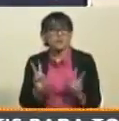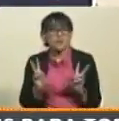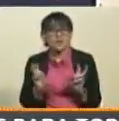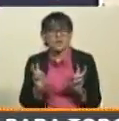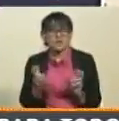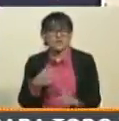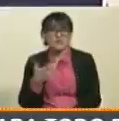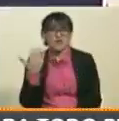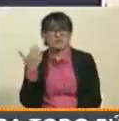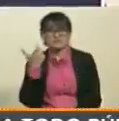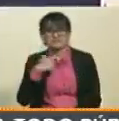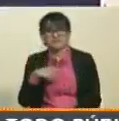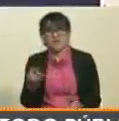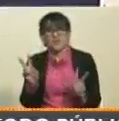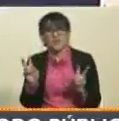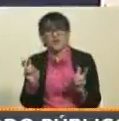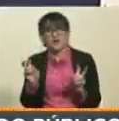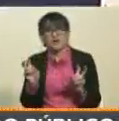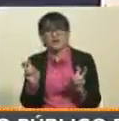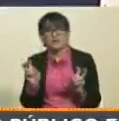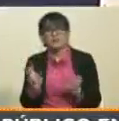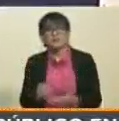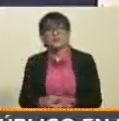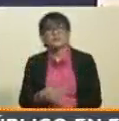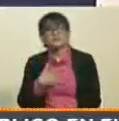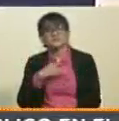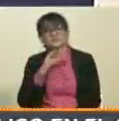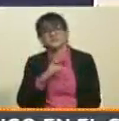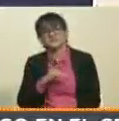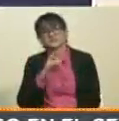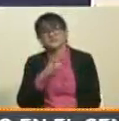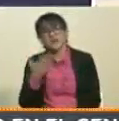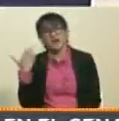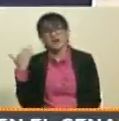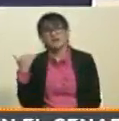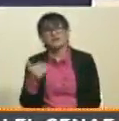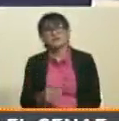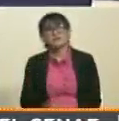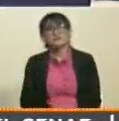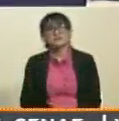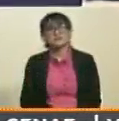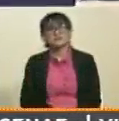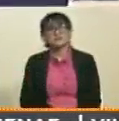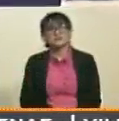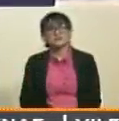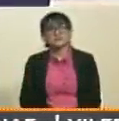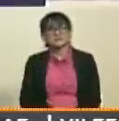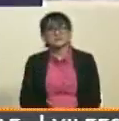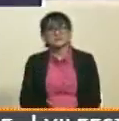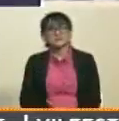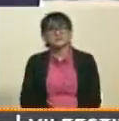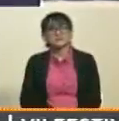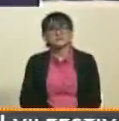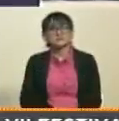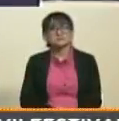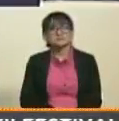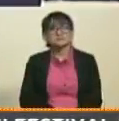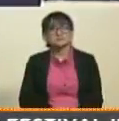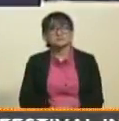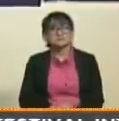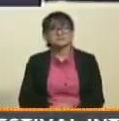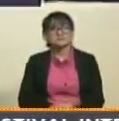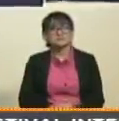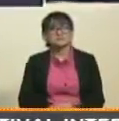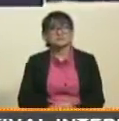Un novato. Adolorido era yo. y vine a pedirle